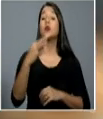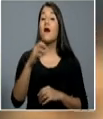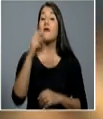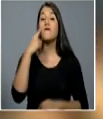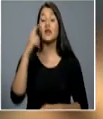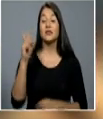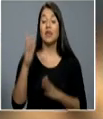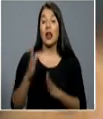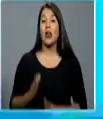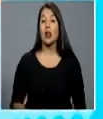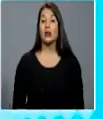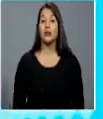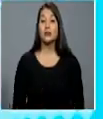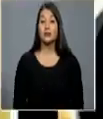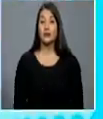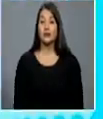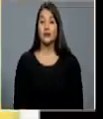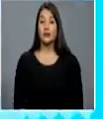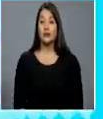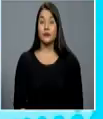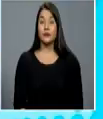Fiscalía.